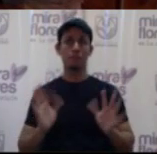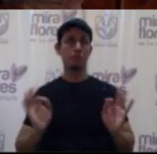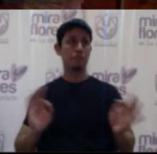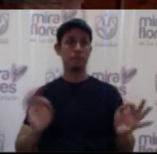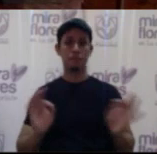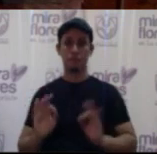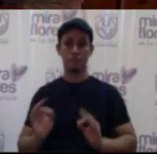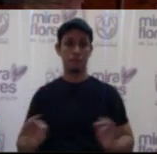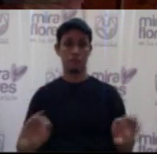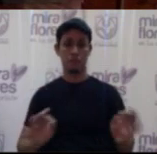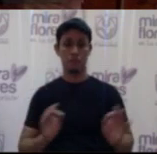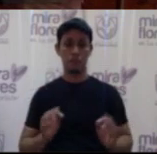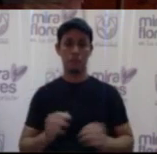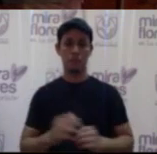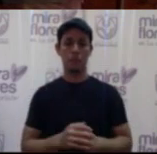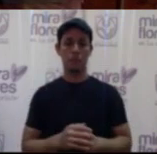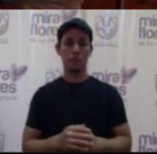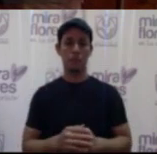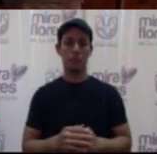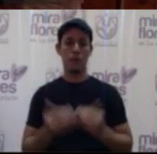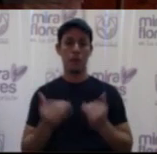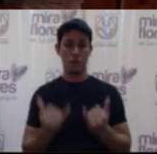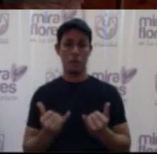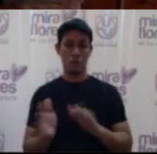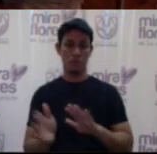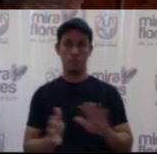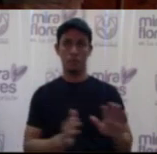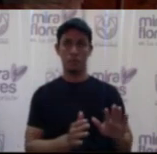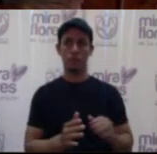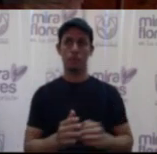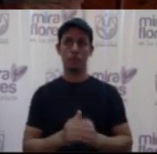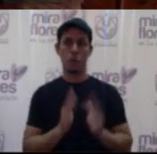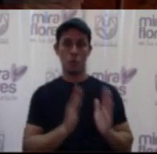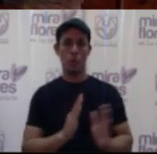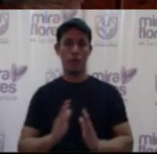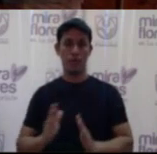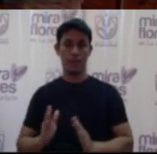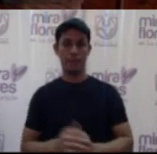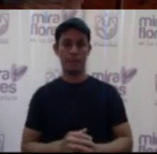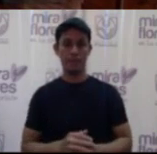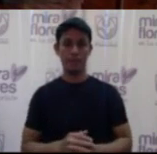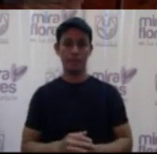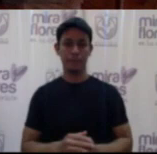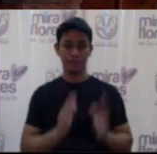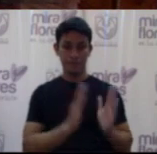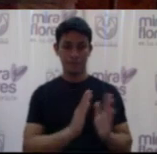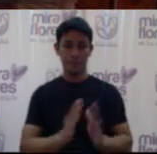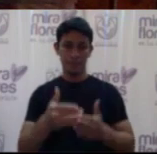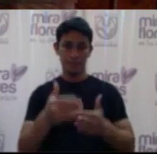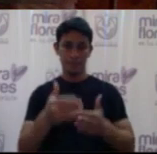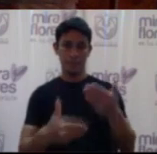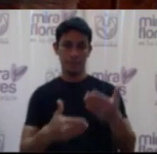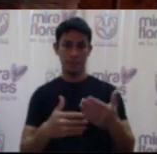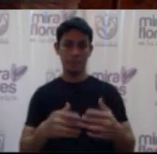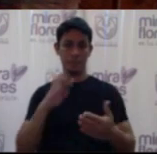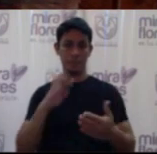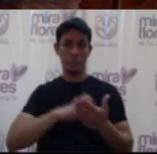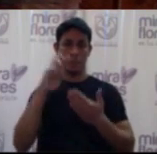mesa, vamos a lo que es orden del día. Adelante, por favor. Orden del día. Proyecto de acuerdo de